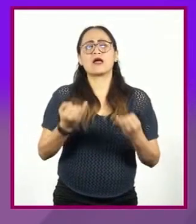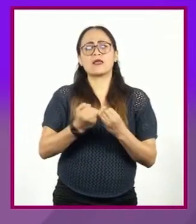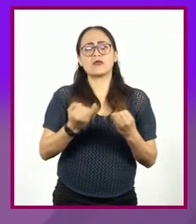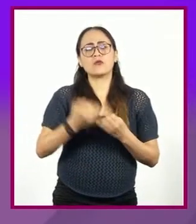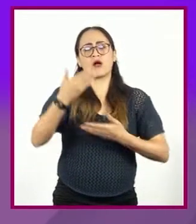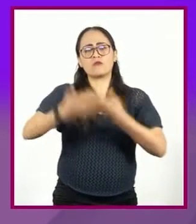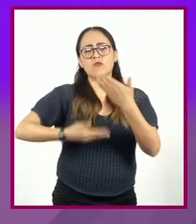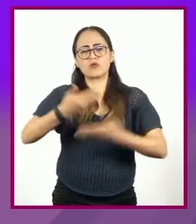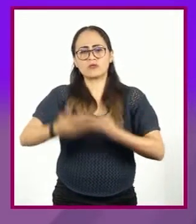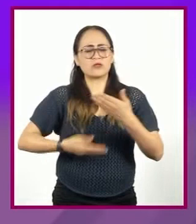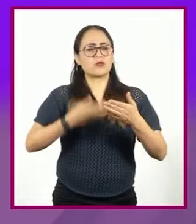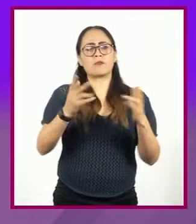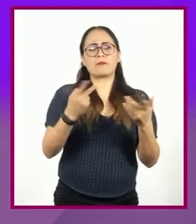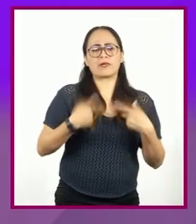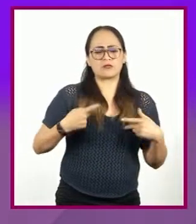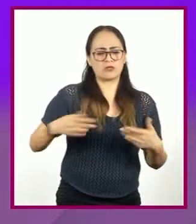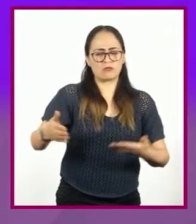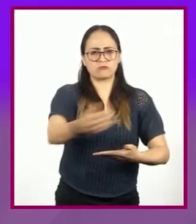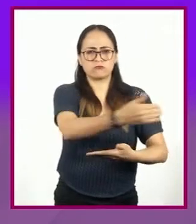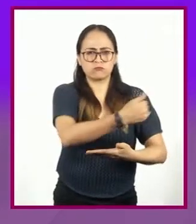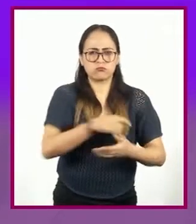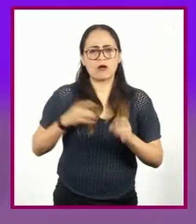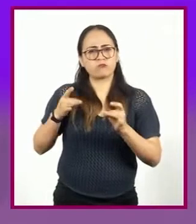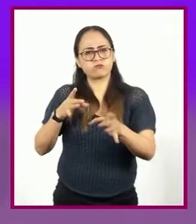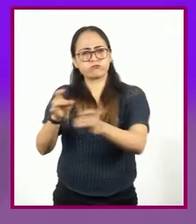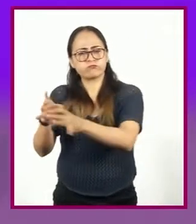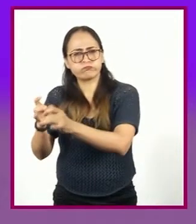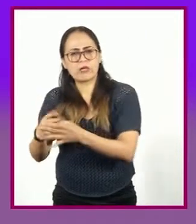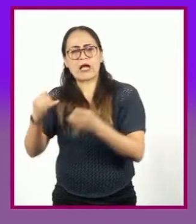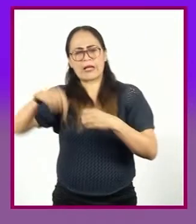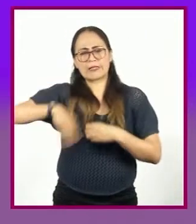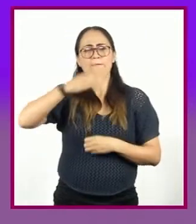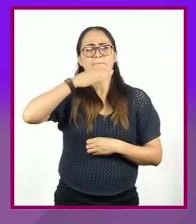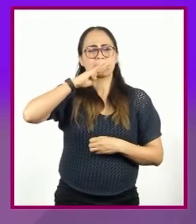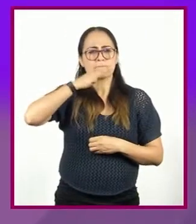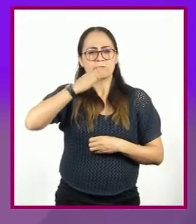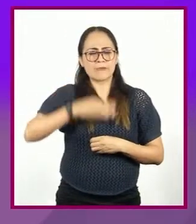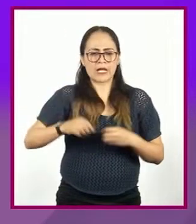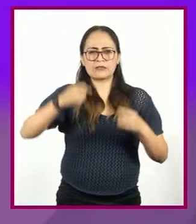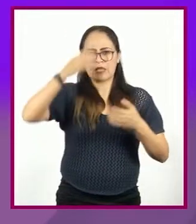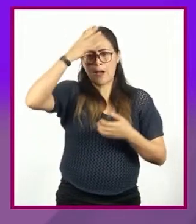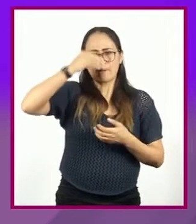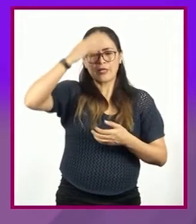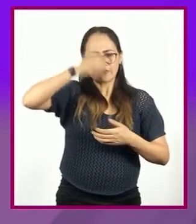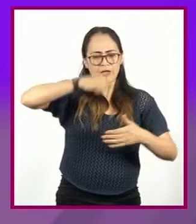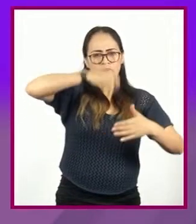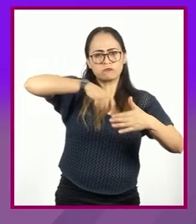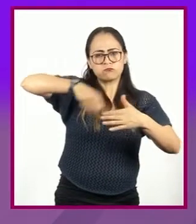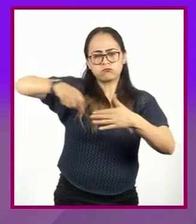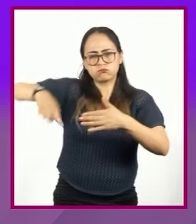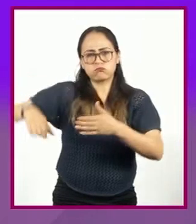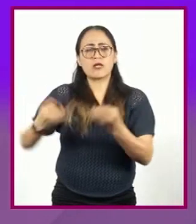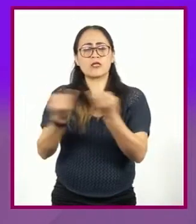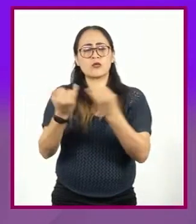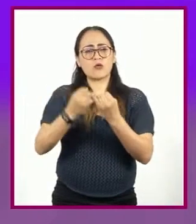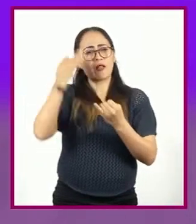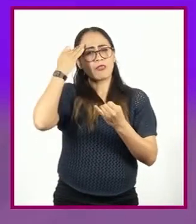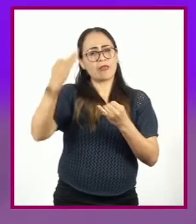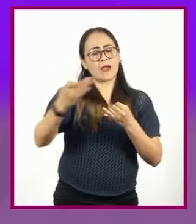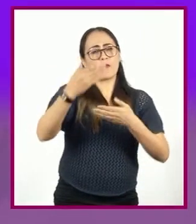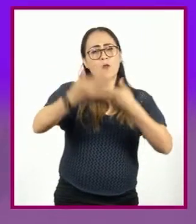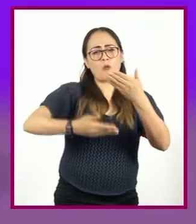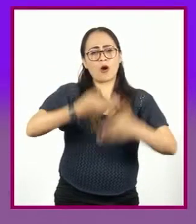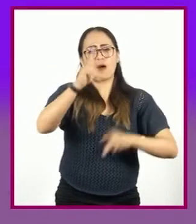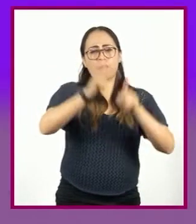los cazadores-recolectores domesticar el maíz en nuestro continente, así como las diferentes etapas de la adaptación del